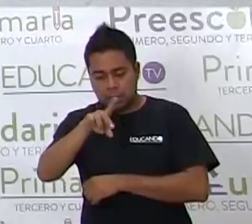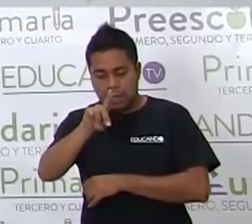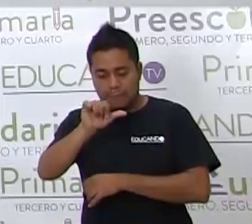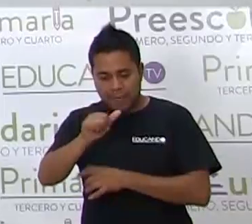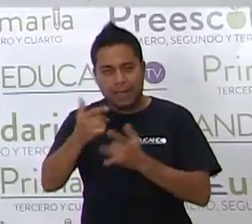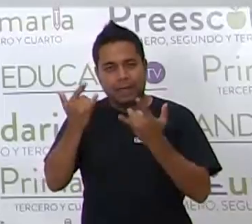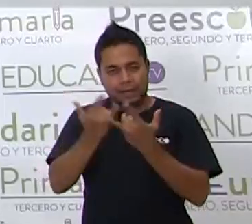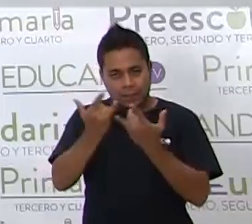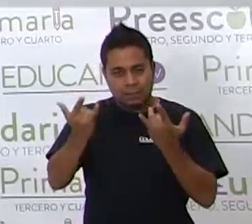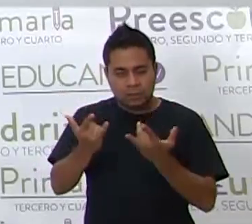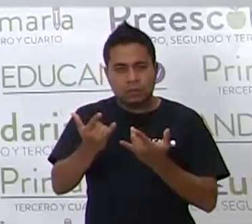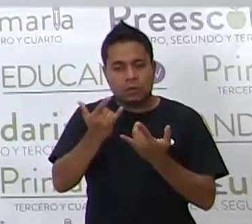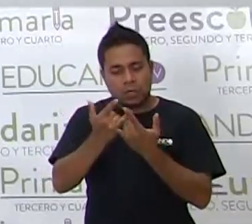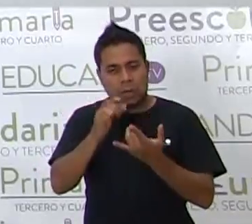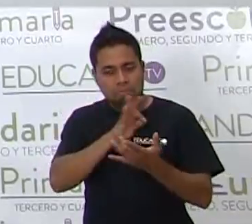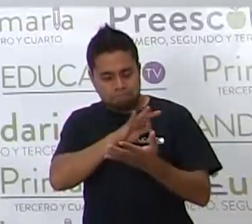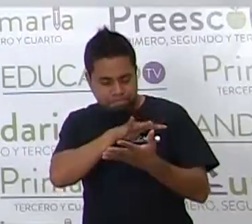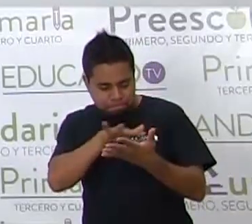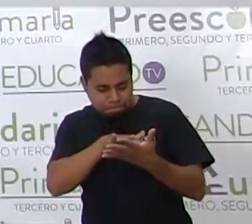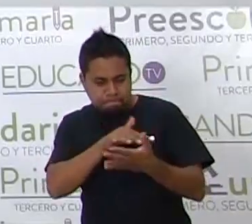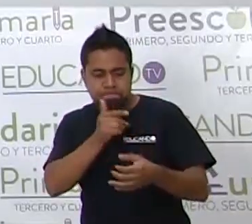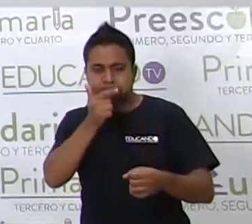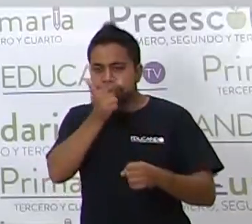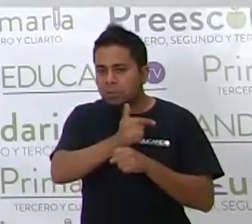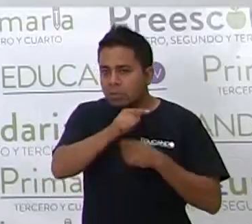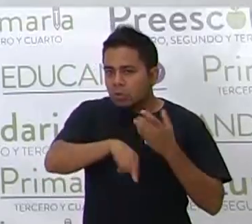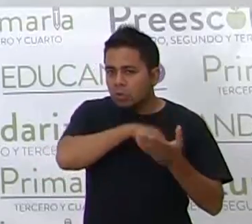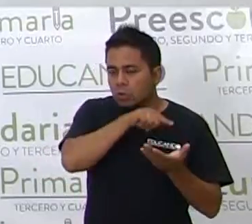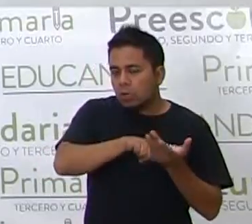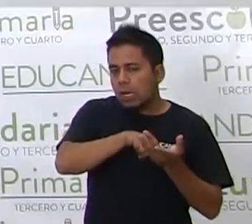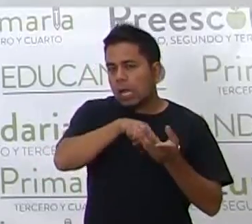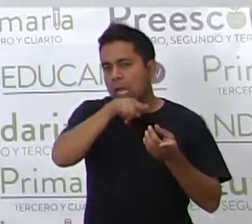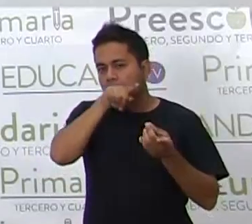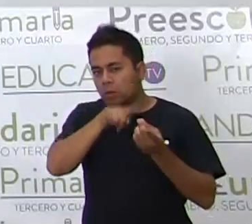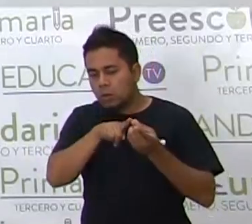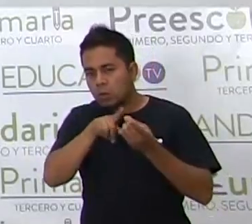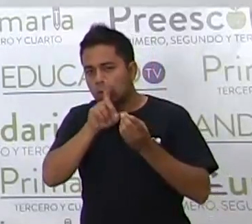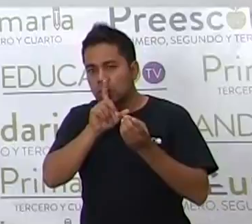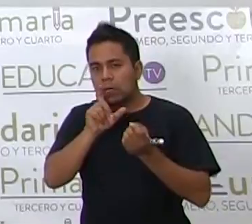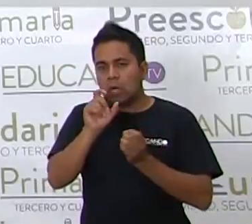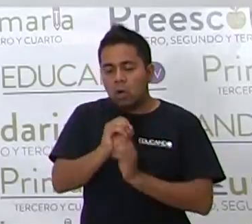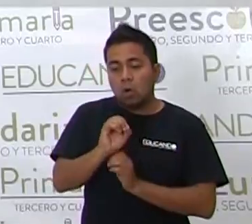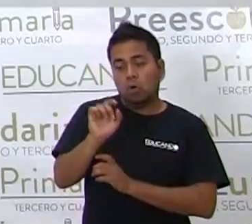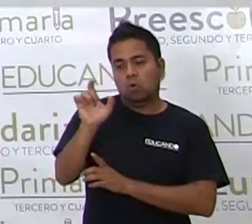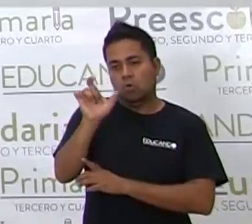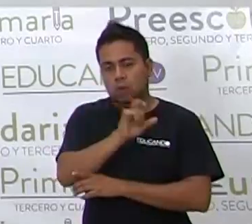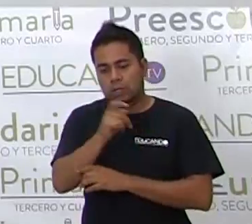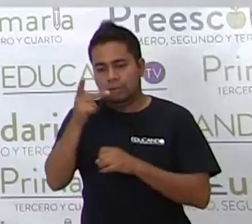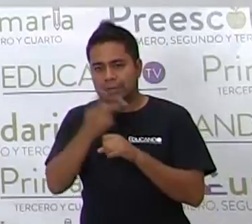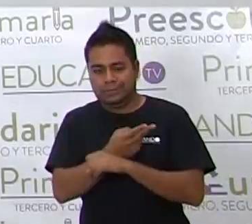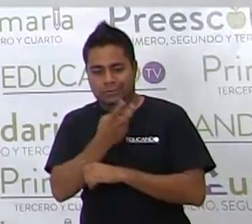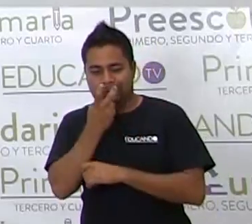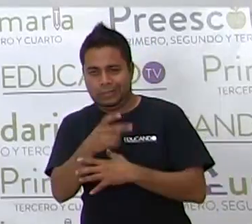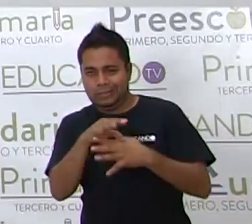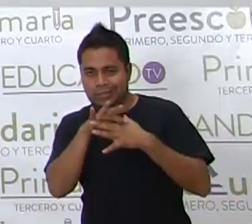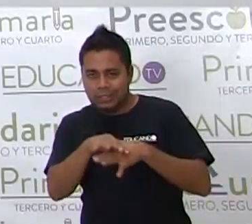tanto el espacio como el tiempo determinado de donde se realizó el hecho. Característica